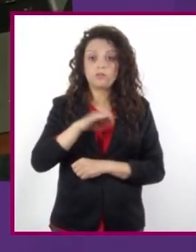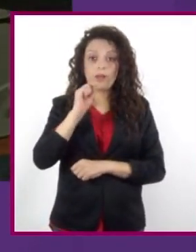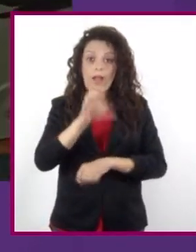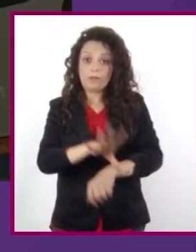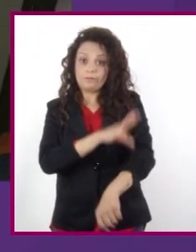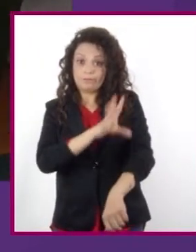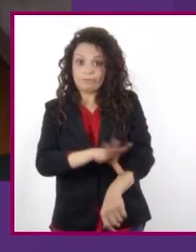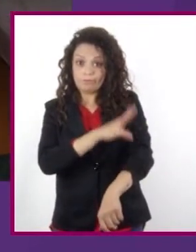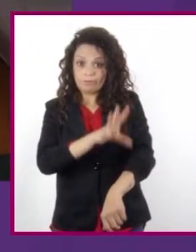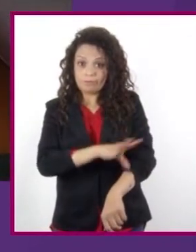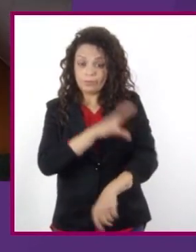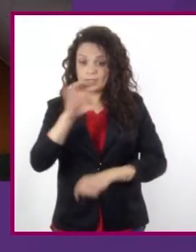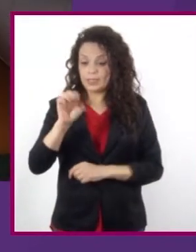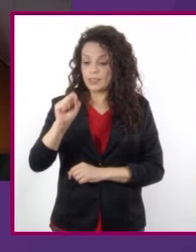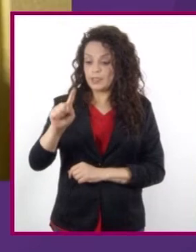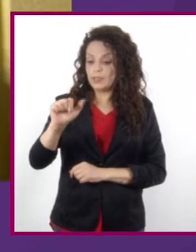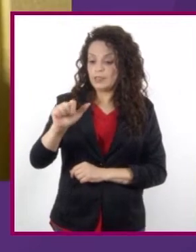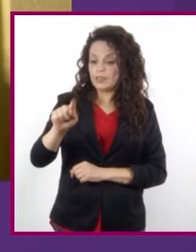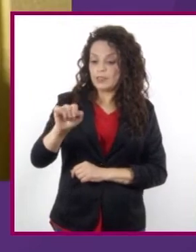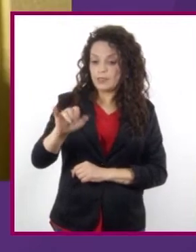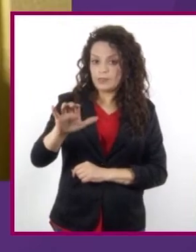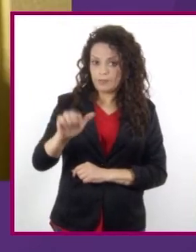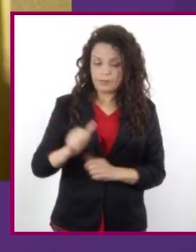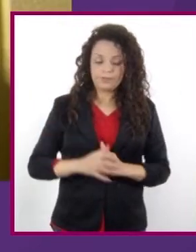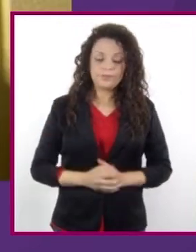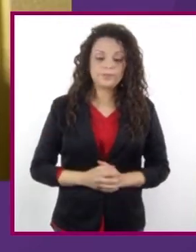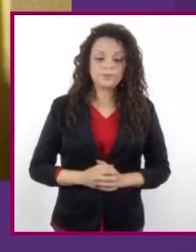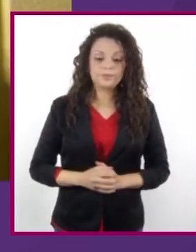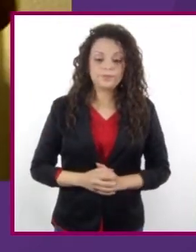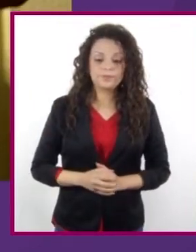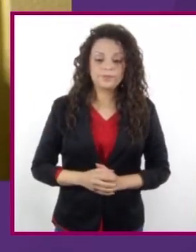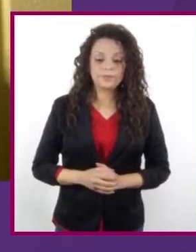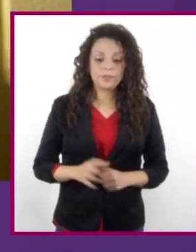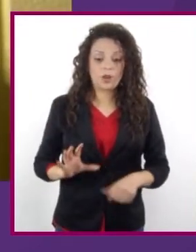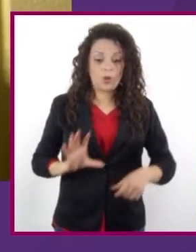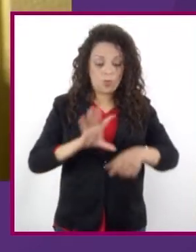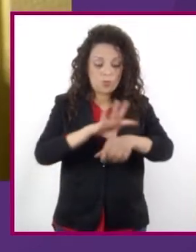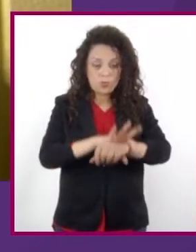electricidad estática. Al colocar la pulsera,